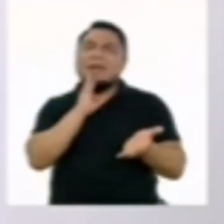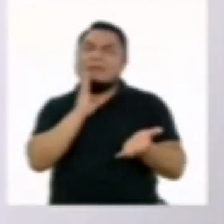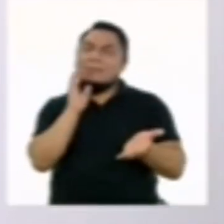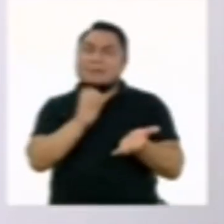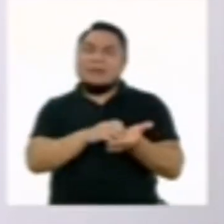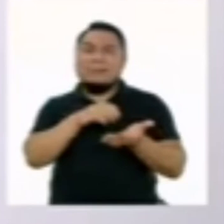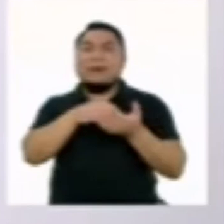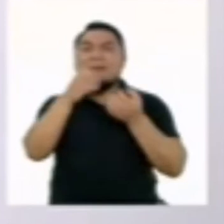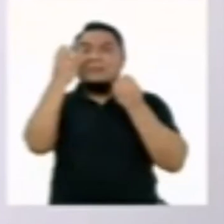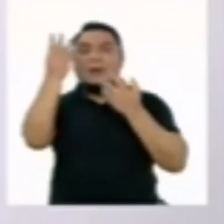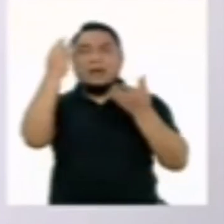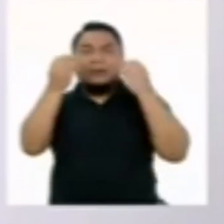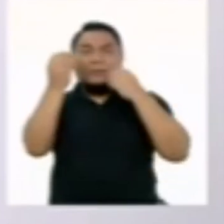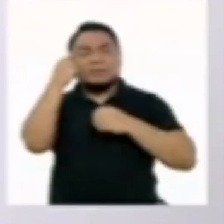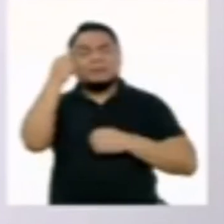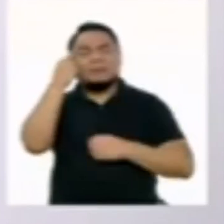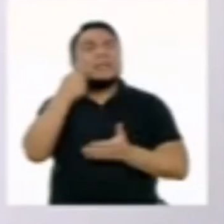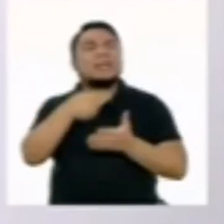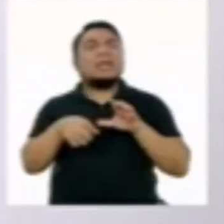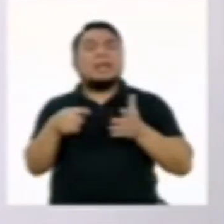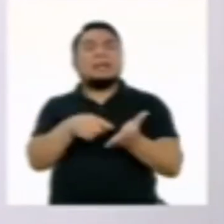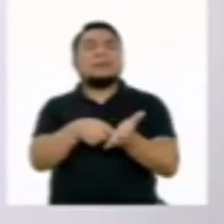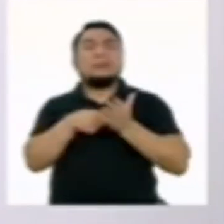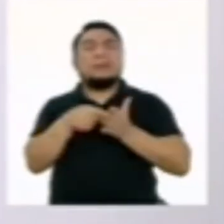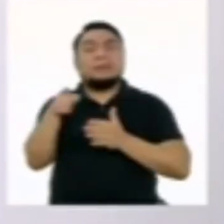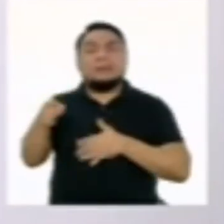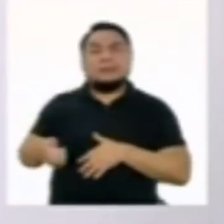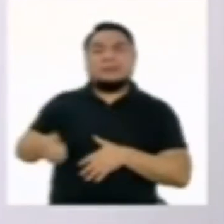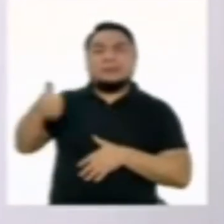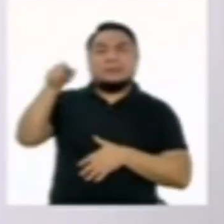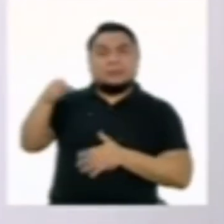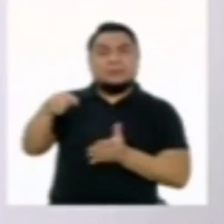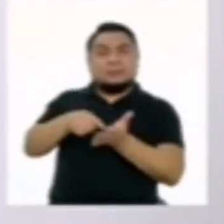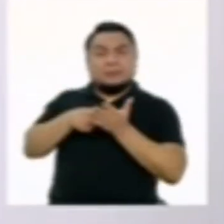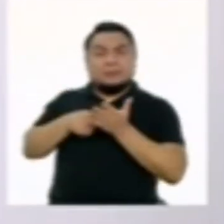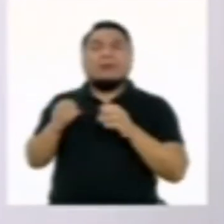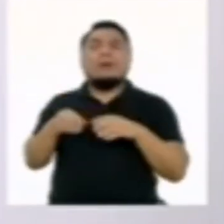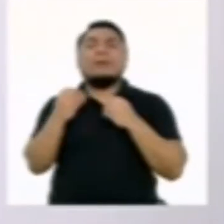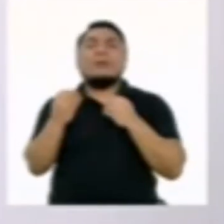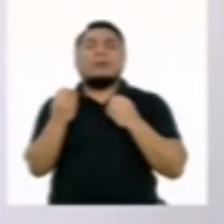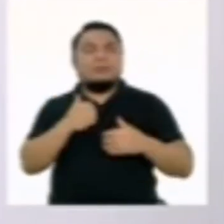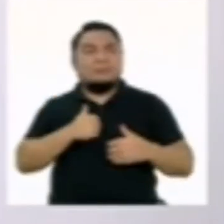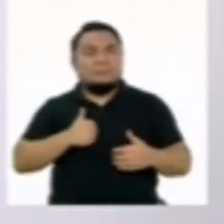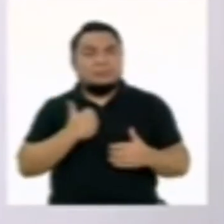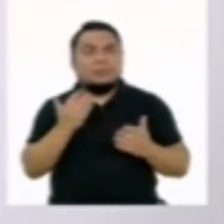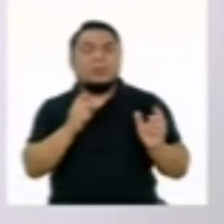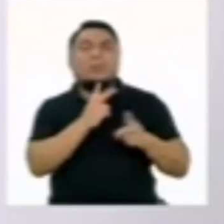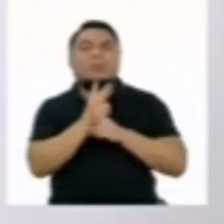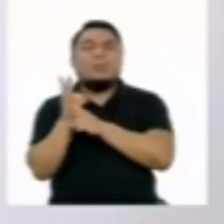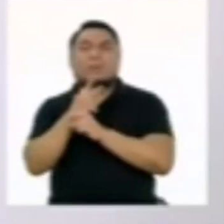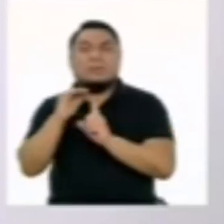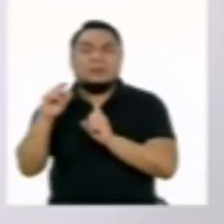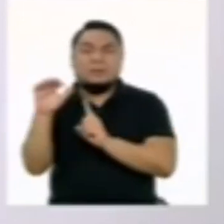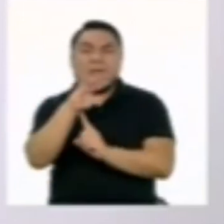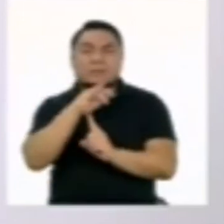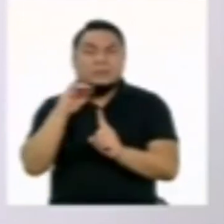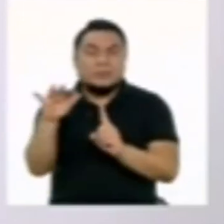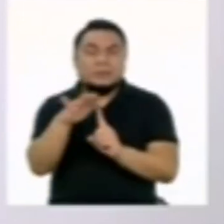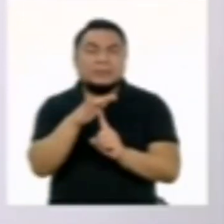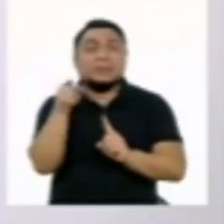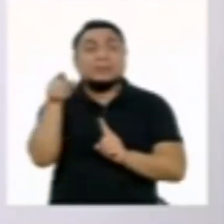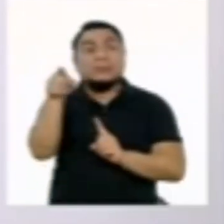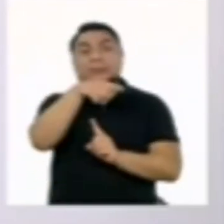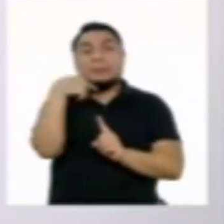e informarnos para saber qué exigir de nuestras autoridades y cómo comportarnos para cuidar el ambiente,